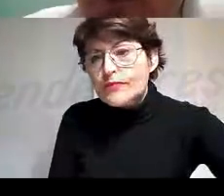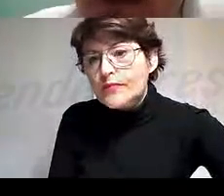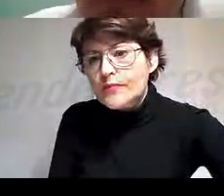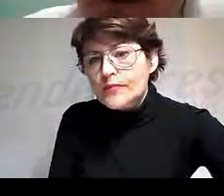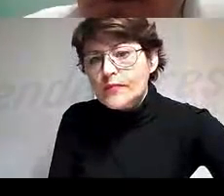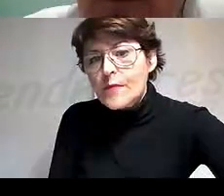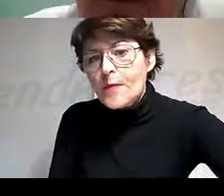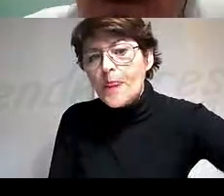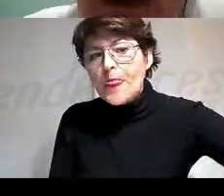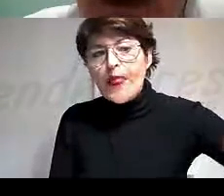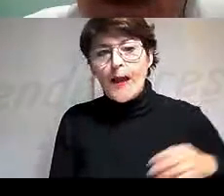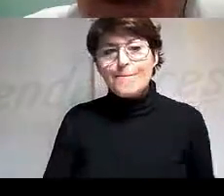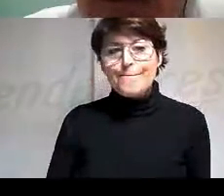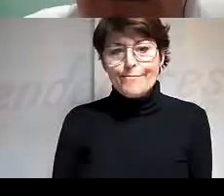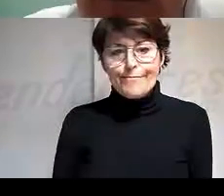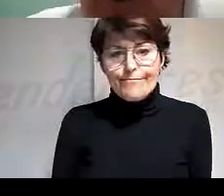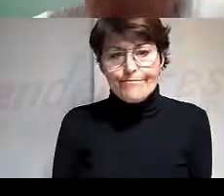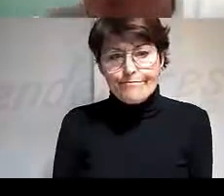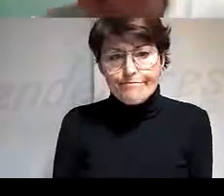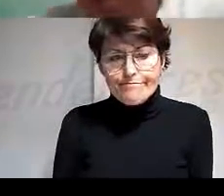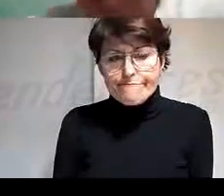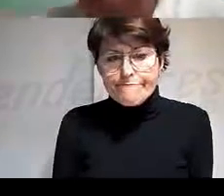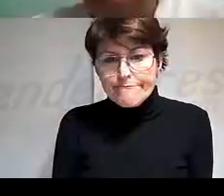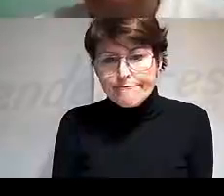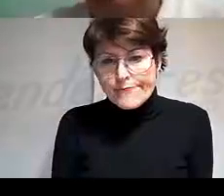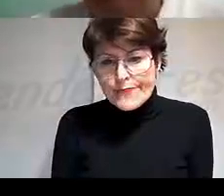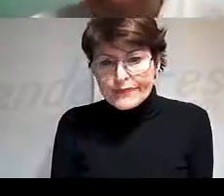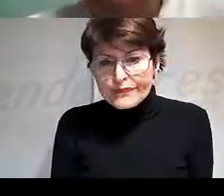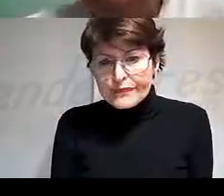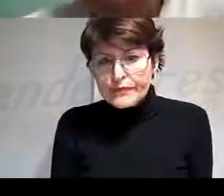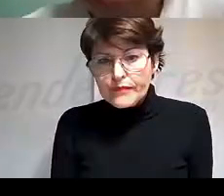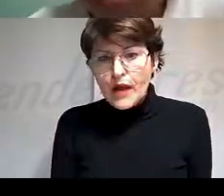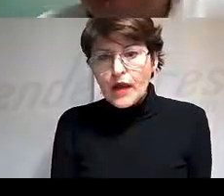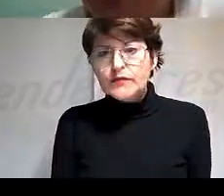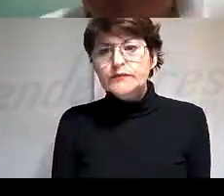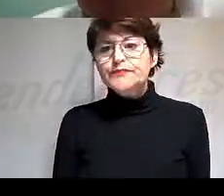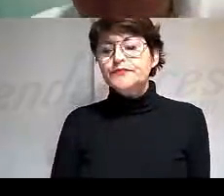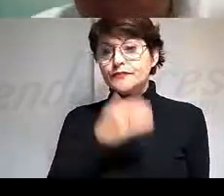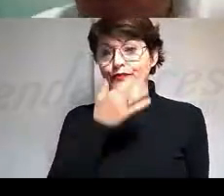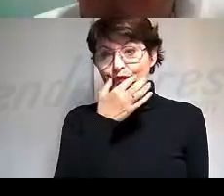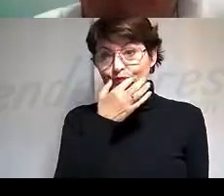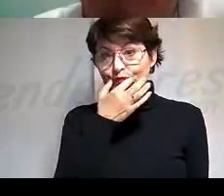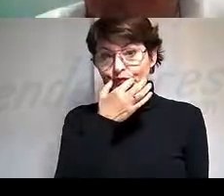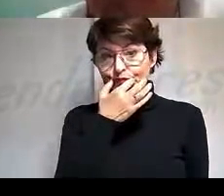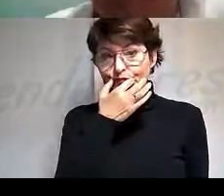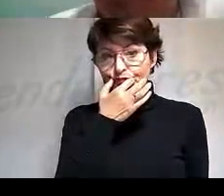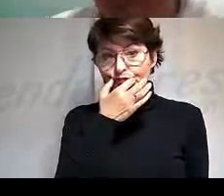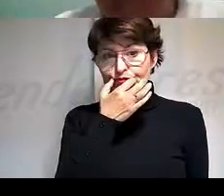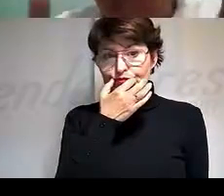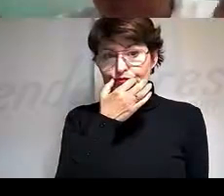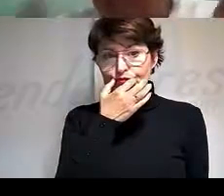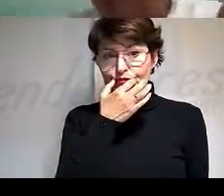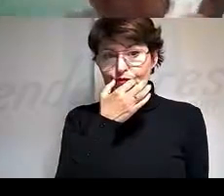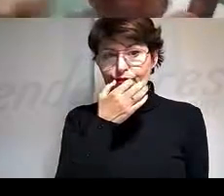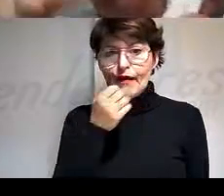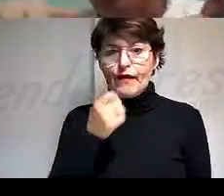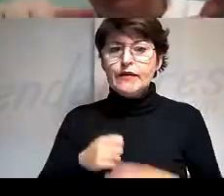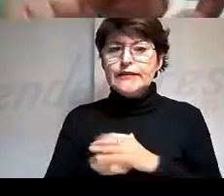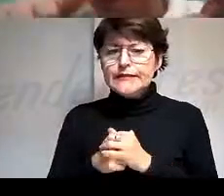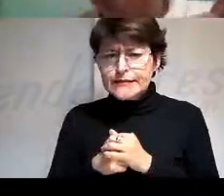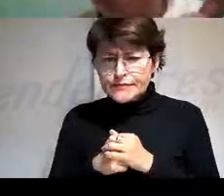un derivado de bueno, un derivado del ácido salicílico, de lo que al